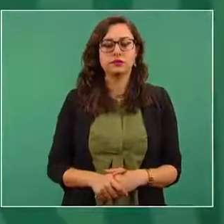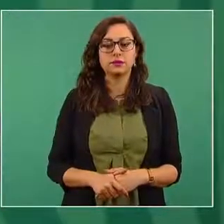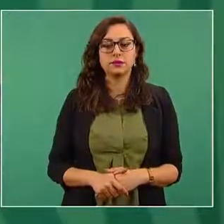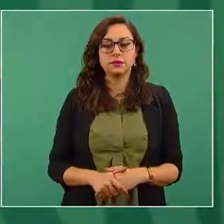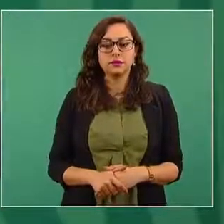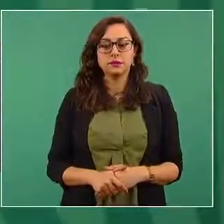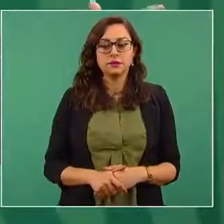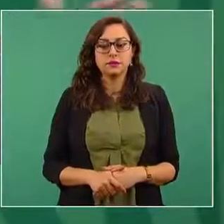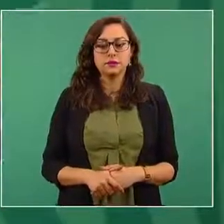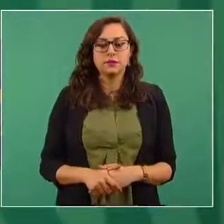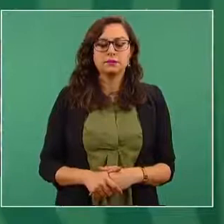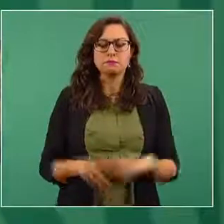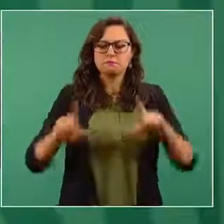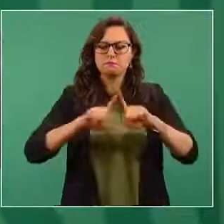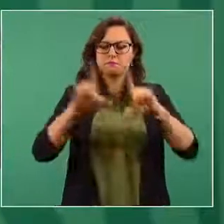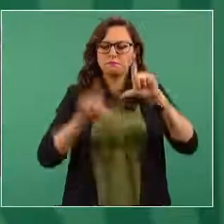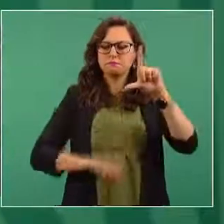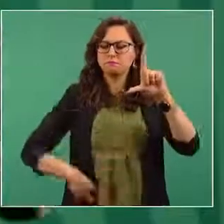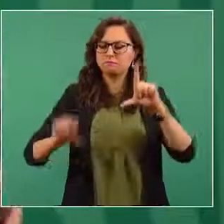hay libertad,